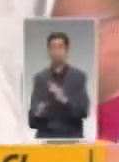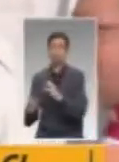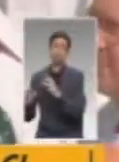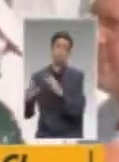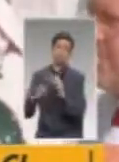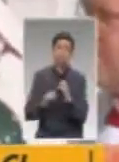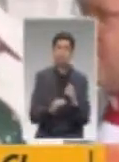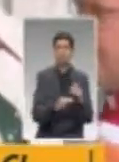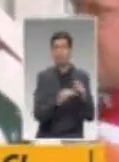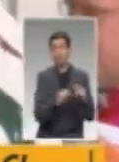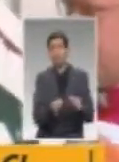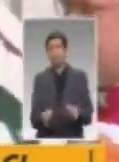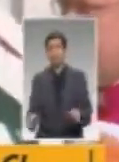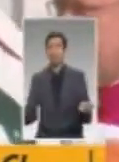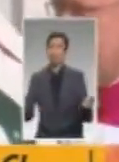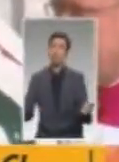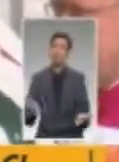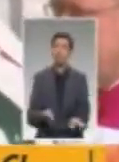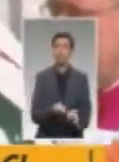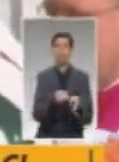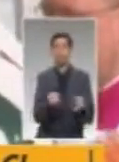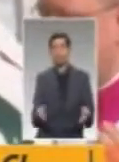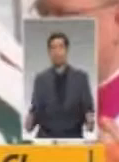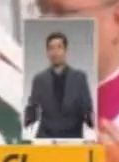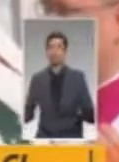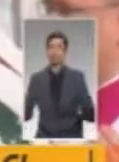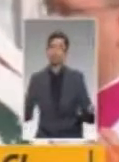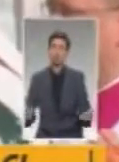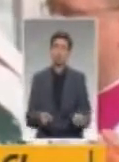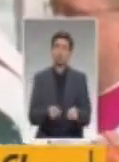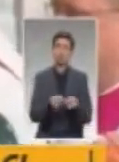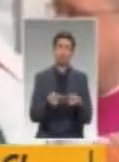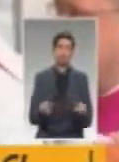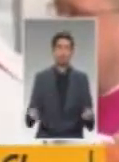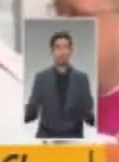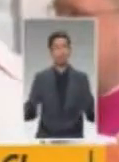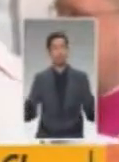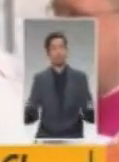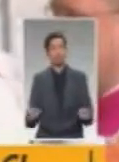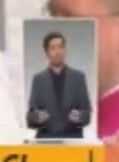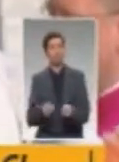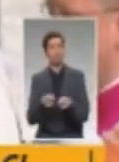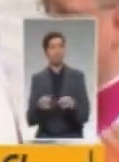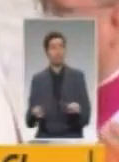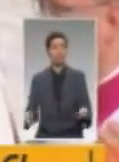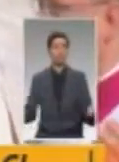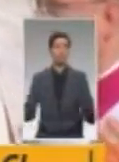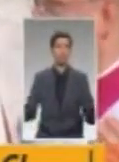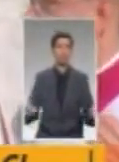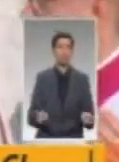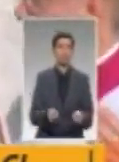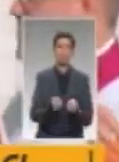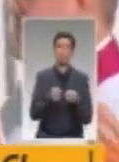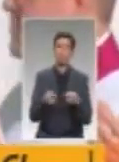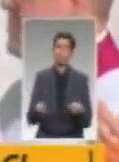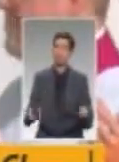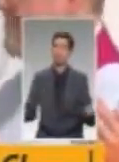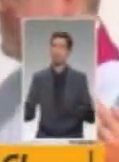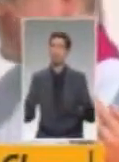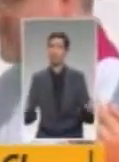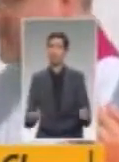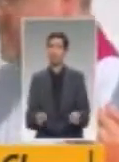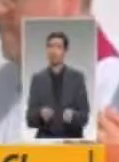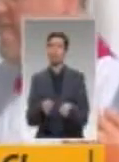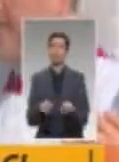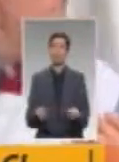de pastorear a los rebaños. En este caso es un báculo diseñado por un profesor de la Universidad Católica que